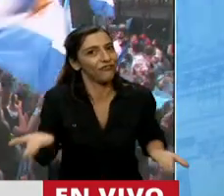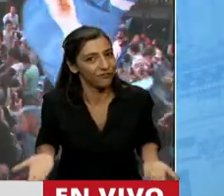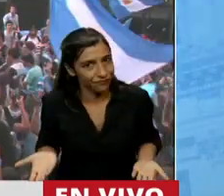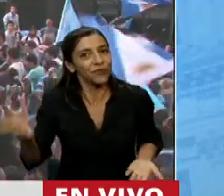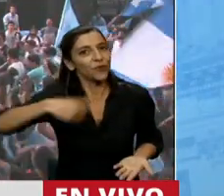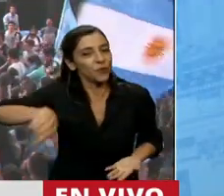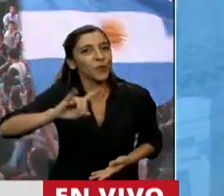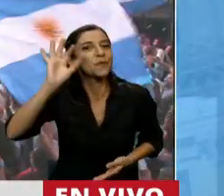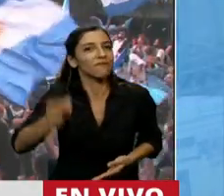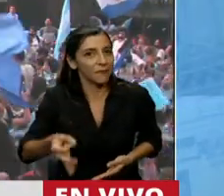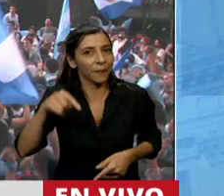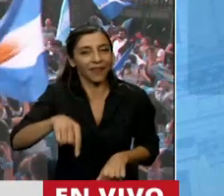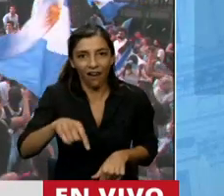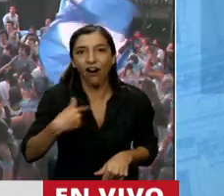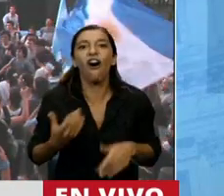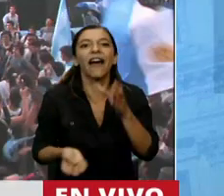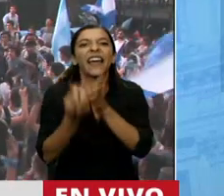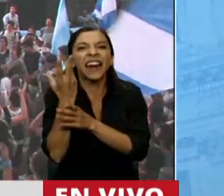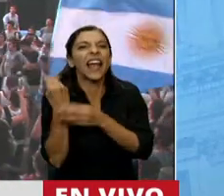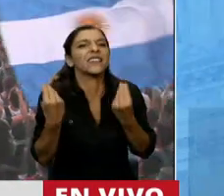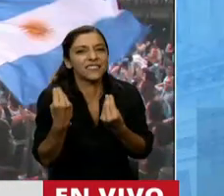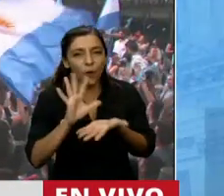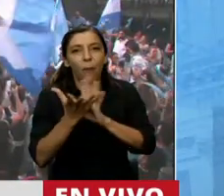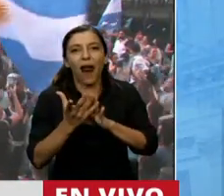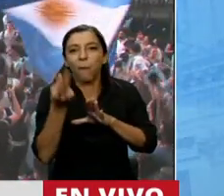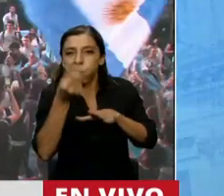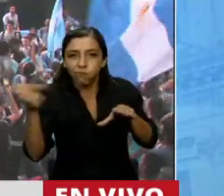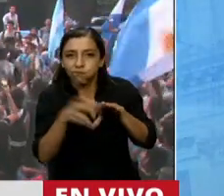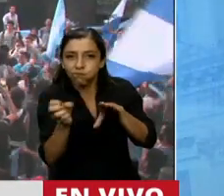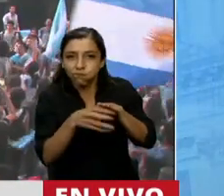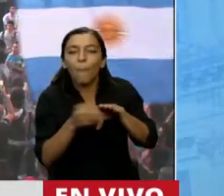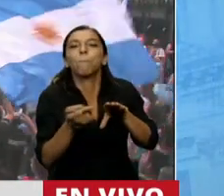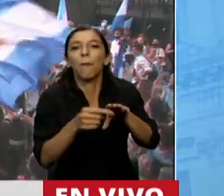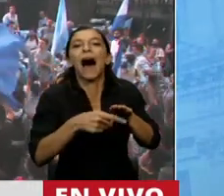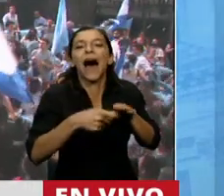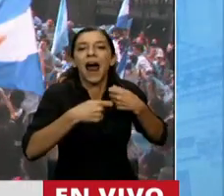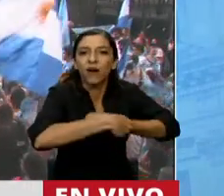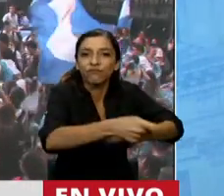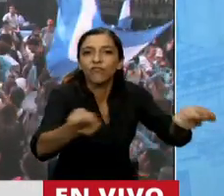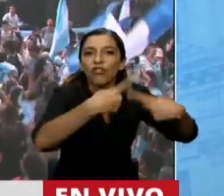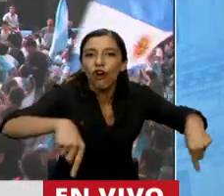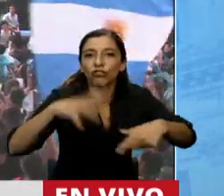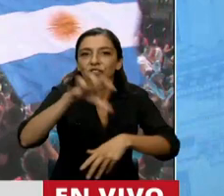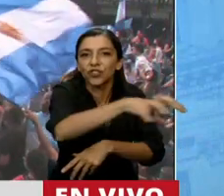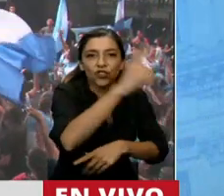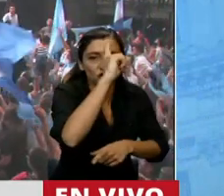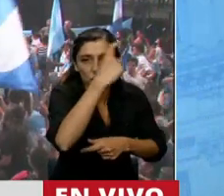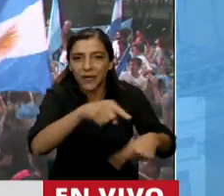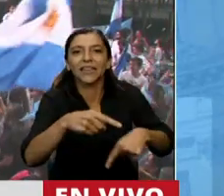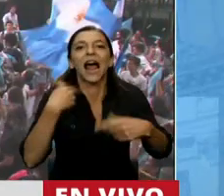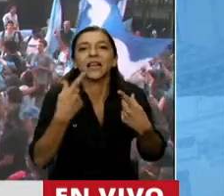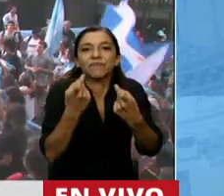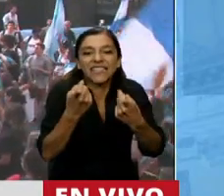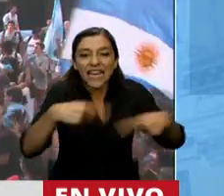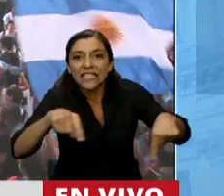hicieron fondos especiales destinados a equipamiento, a insumos. Diputada de hospitales, María y Rosa, que